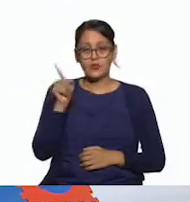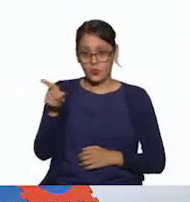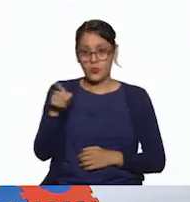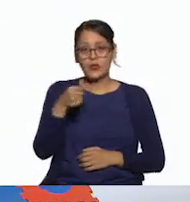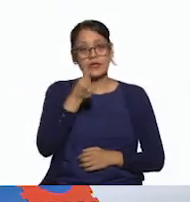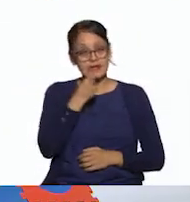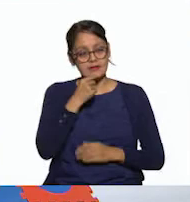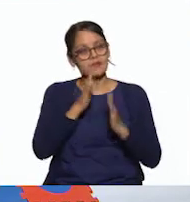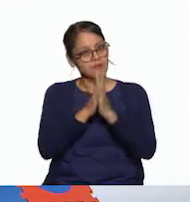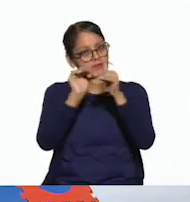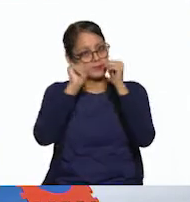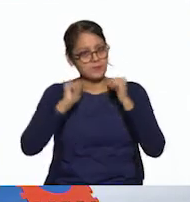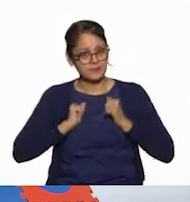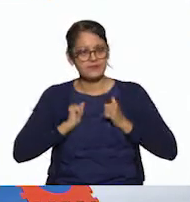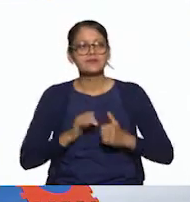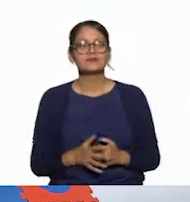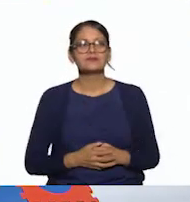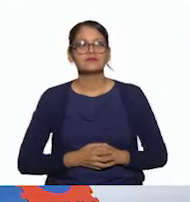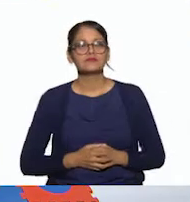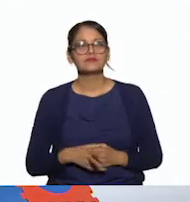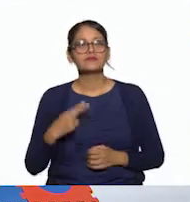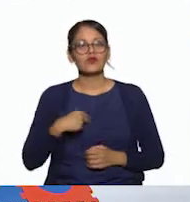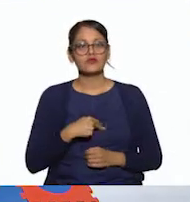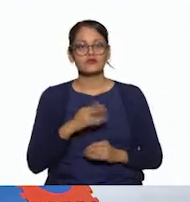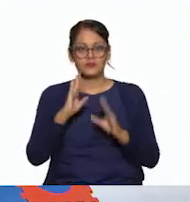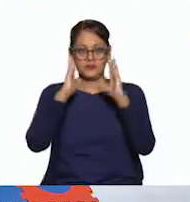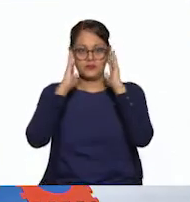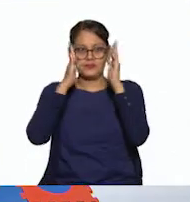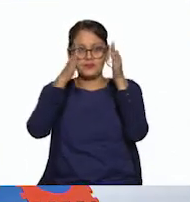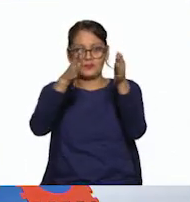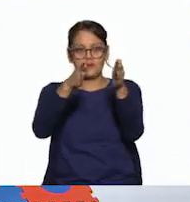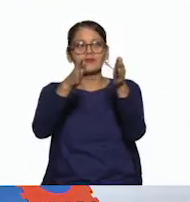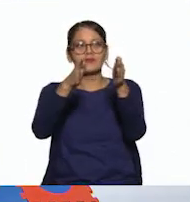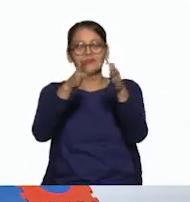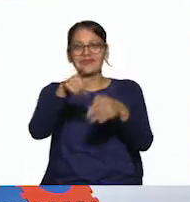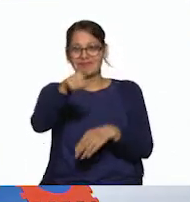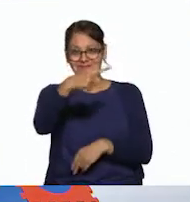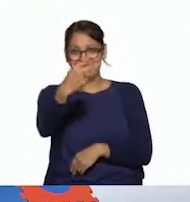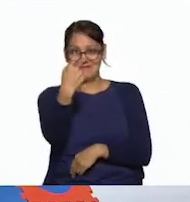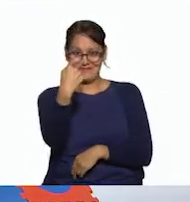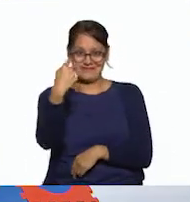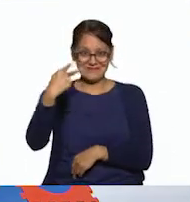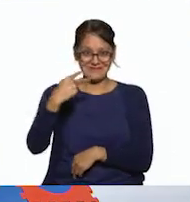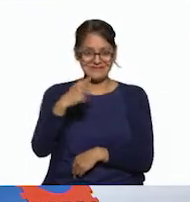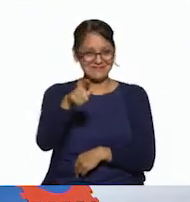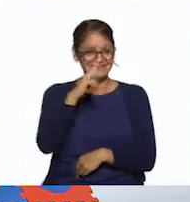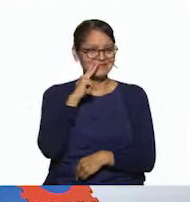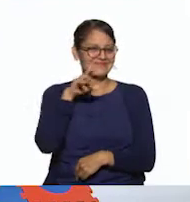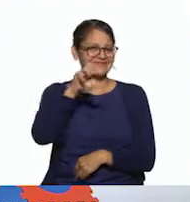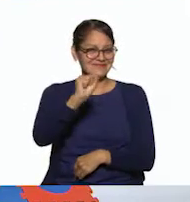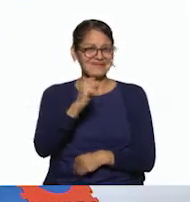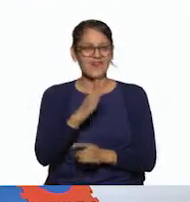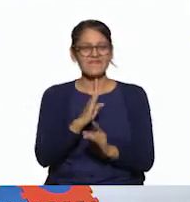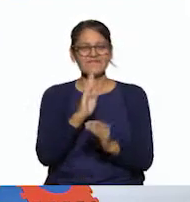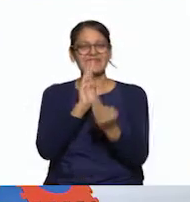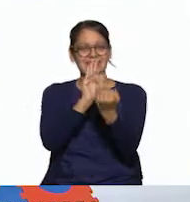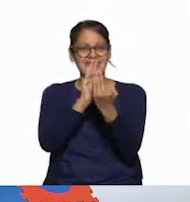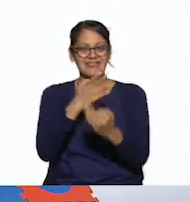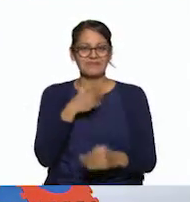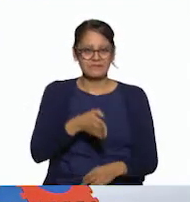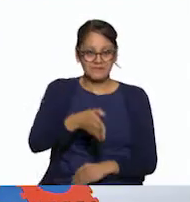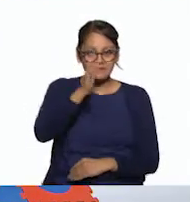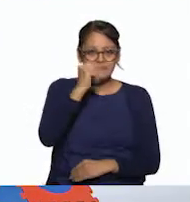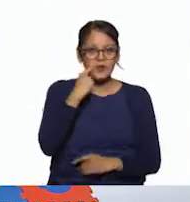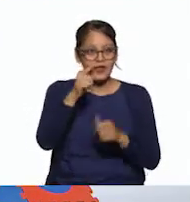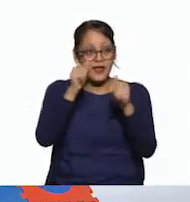las niñas y los niños, pónganme mucha atención. Nosotros estamos viendo hacia dónde están ustedes, ¿eh? Ya los vi. Mira, justo, hacia el frente. Poniendo mucha